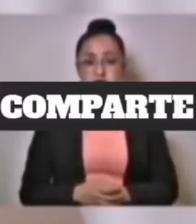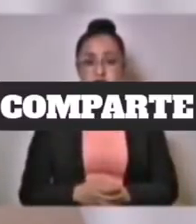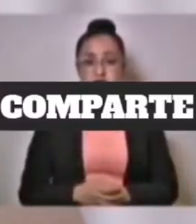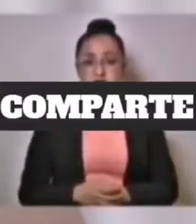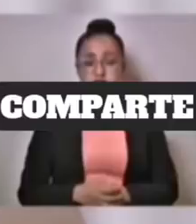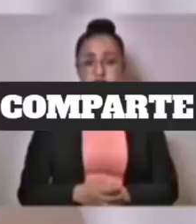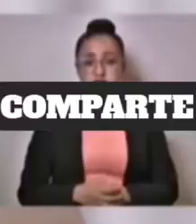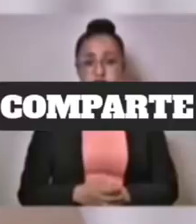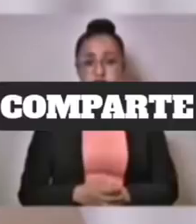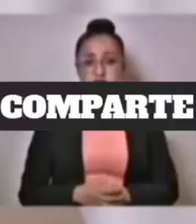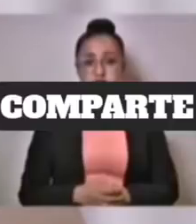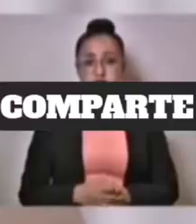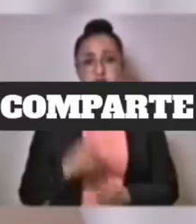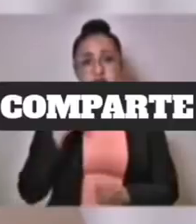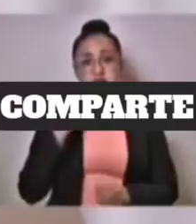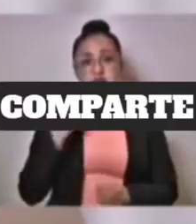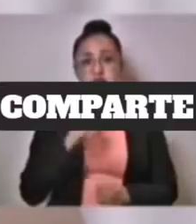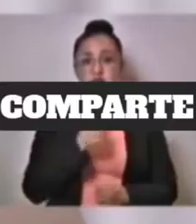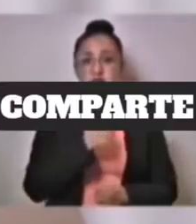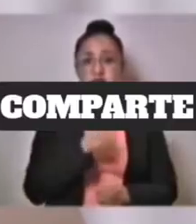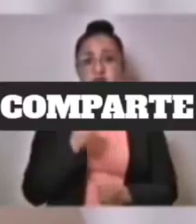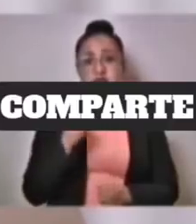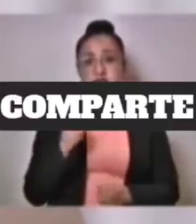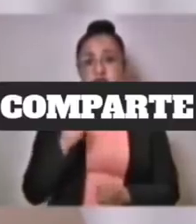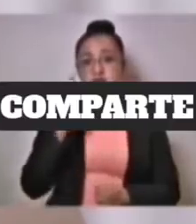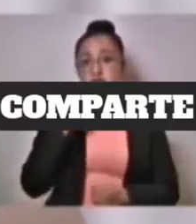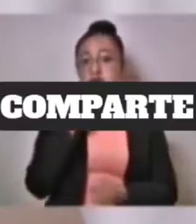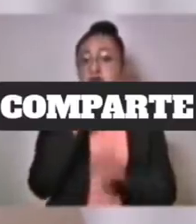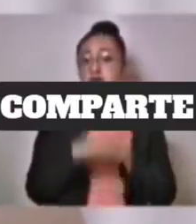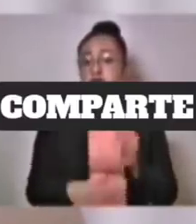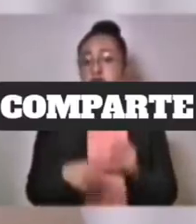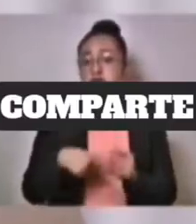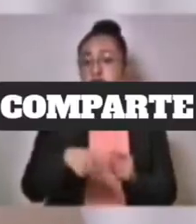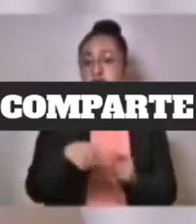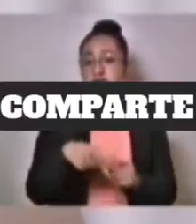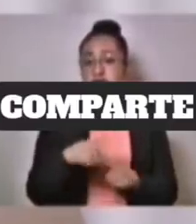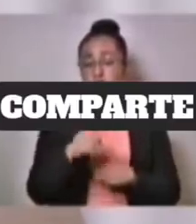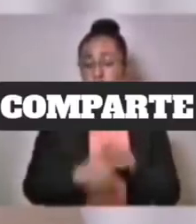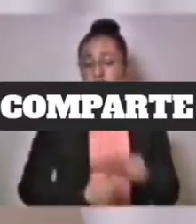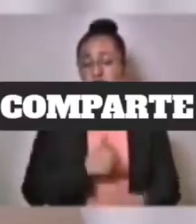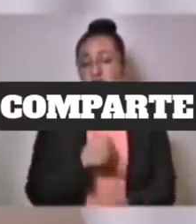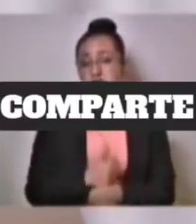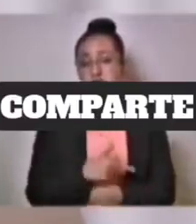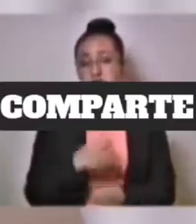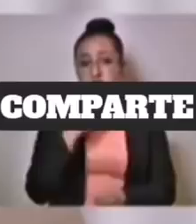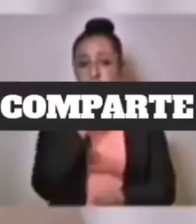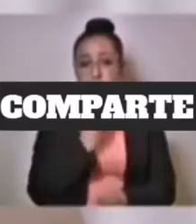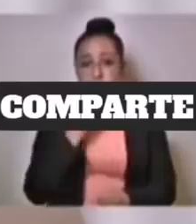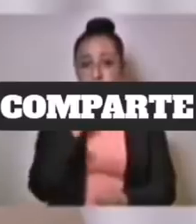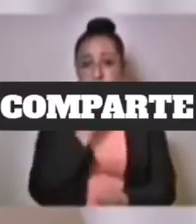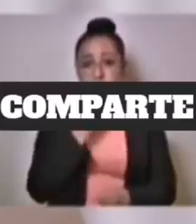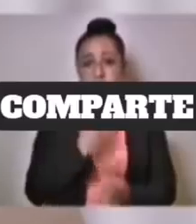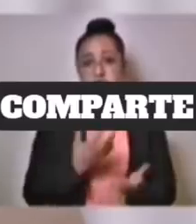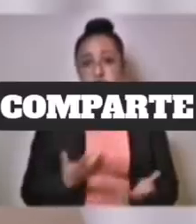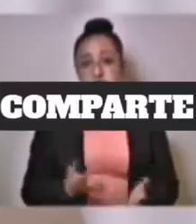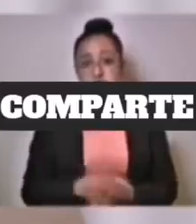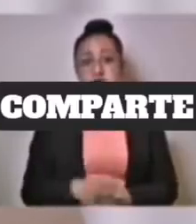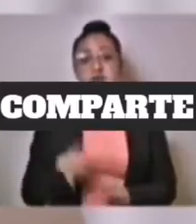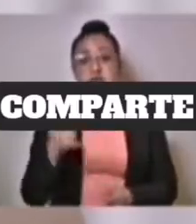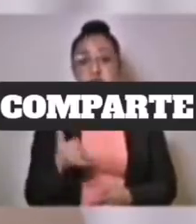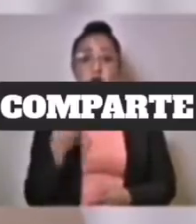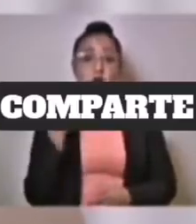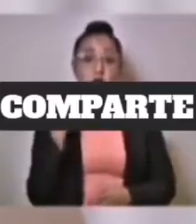Que sea agosto y septiembre para terminar el presente año escolar y en